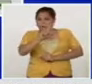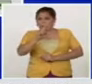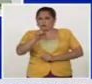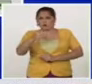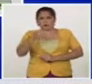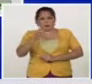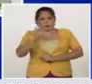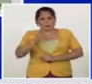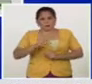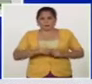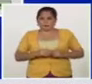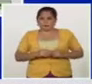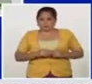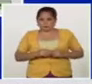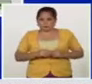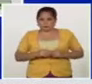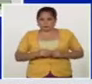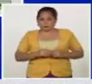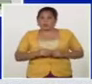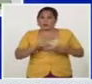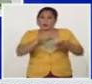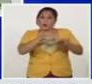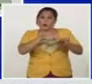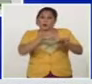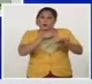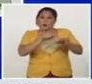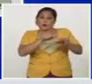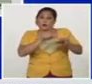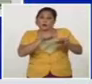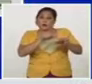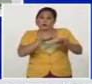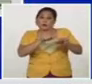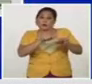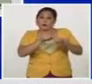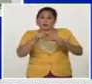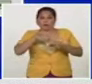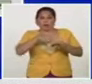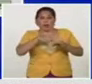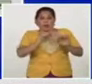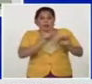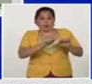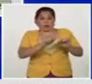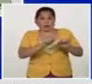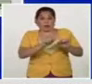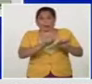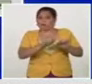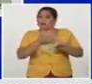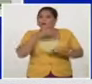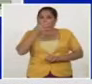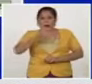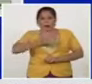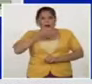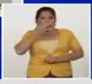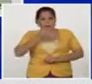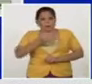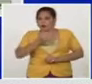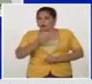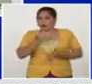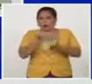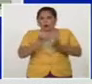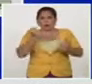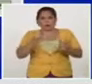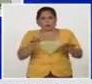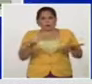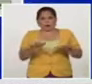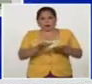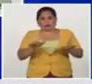11,5 y el municipio especial Isla de la Juventud, que ya nos referimos, que no confirman casos